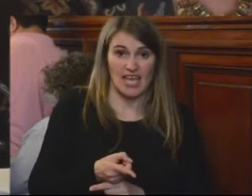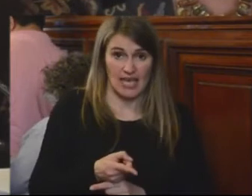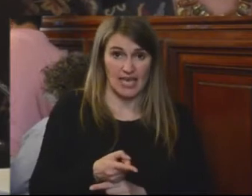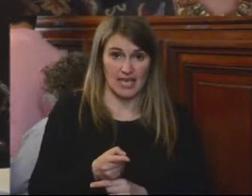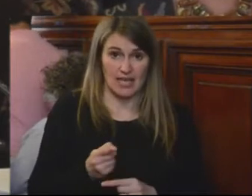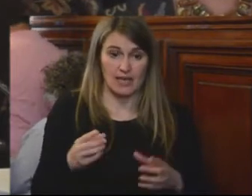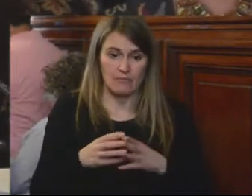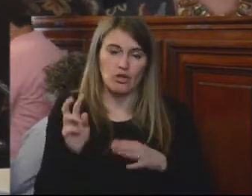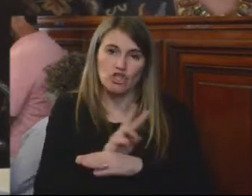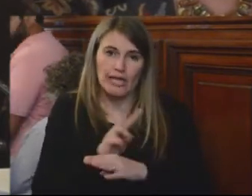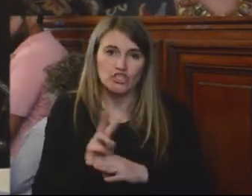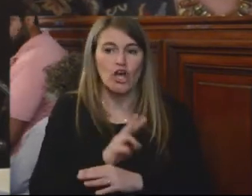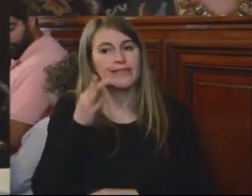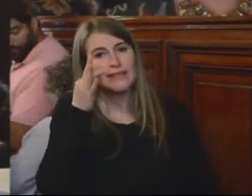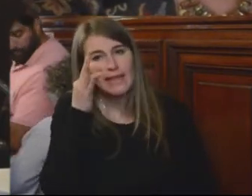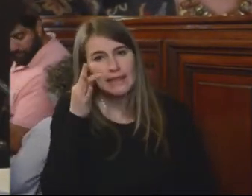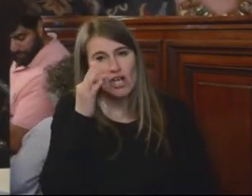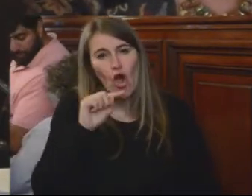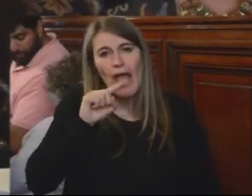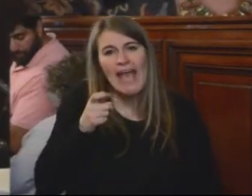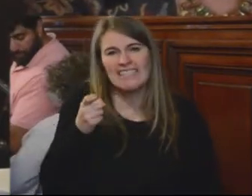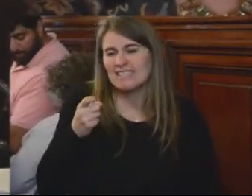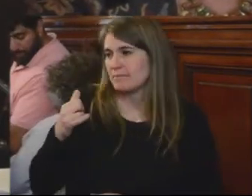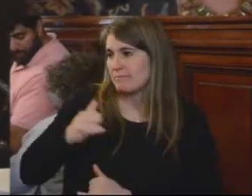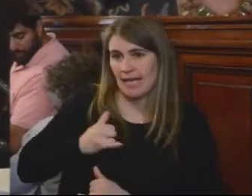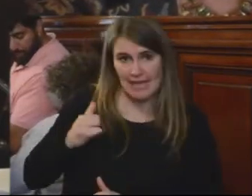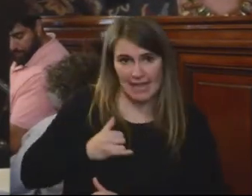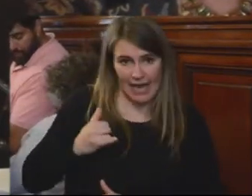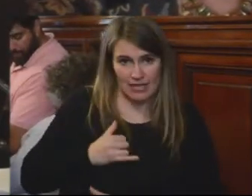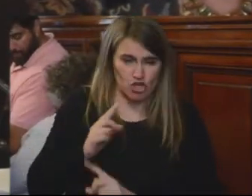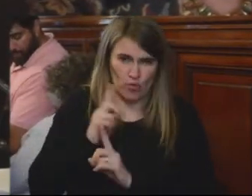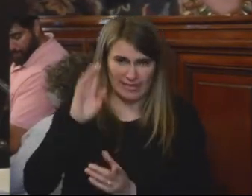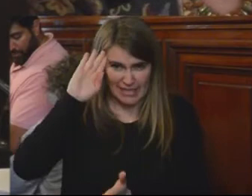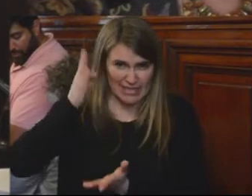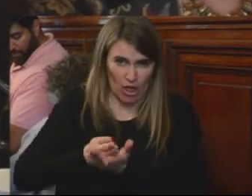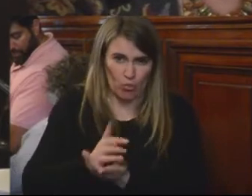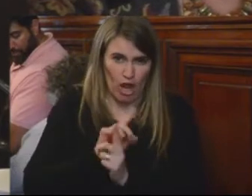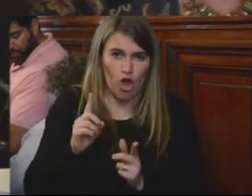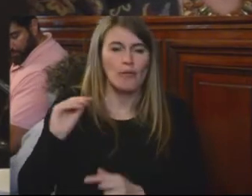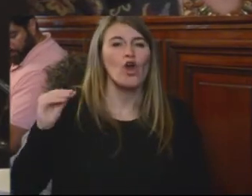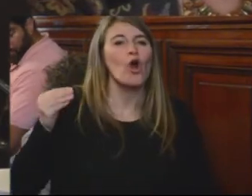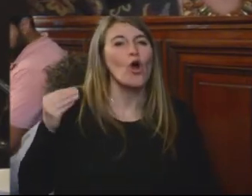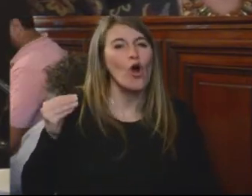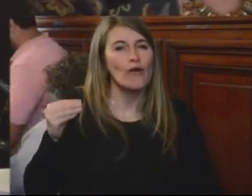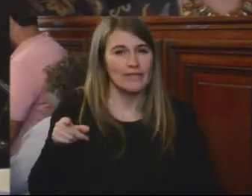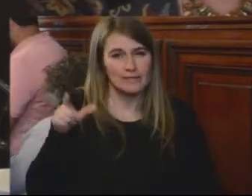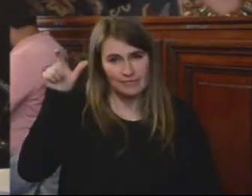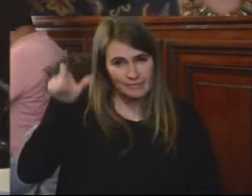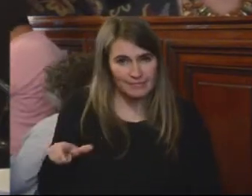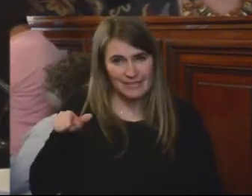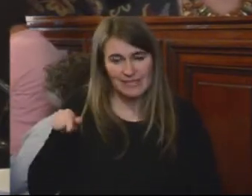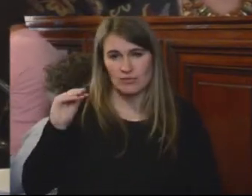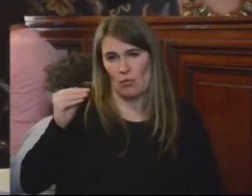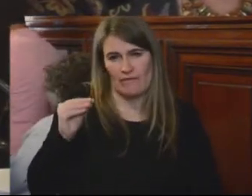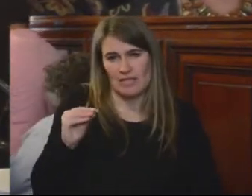de protección de testigos a un exmilitar que si bien no está involucrado en hechos de la dictadura se trata de una oficial joven es una persona que no